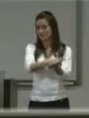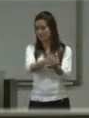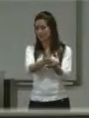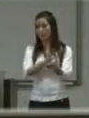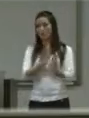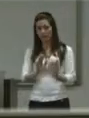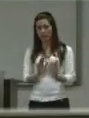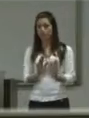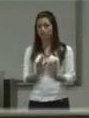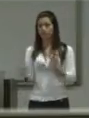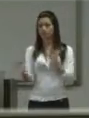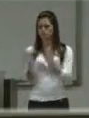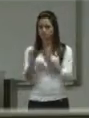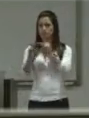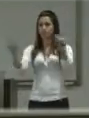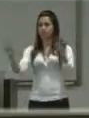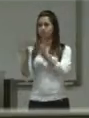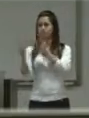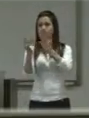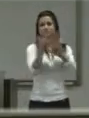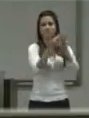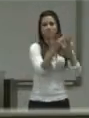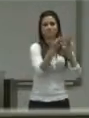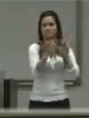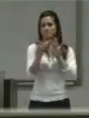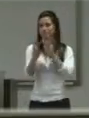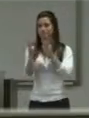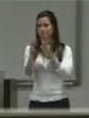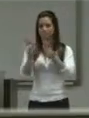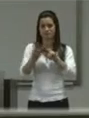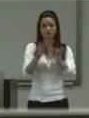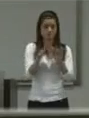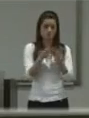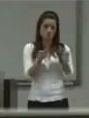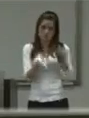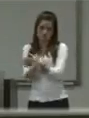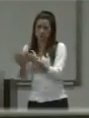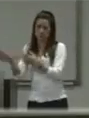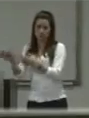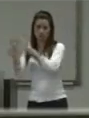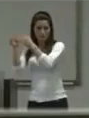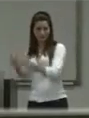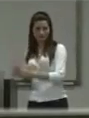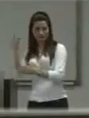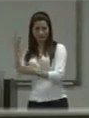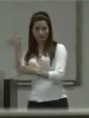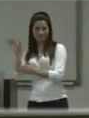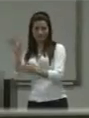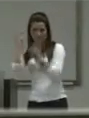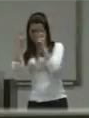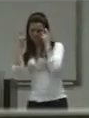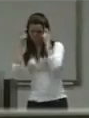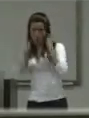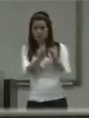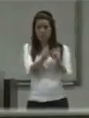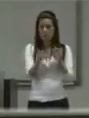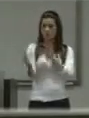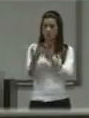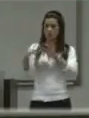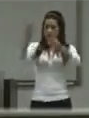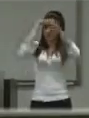constante durante en el trayecto de su vida Sí y se refiere a la manera como aprenden la información y la incorporan